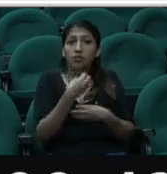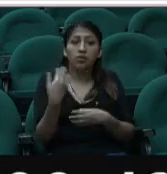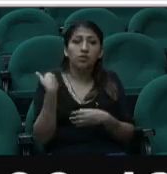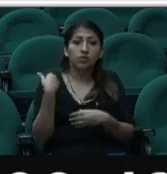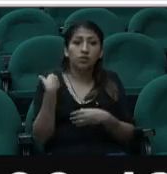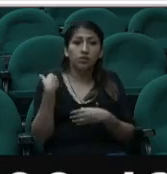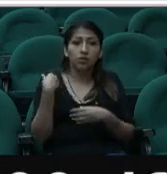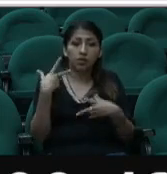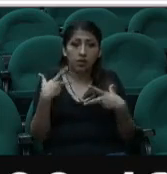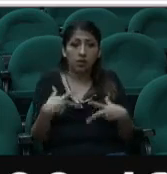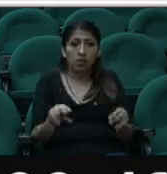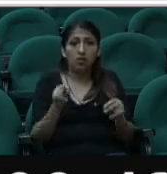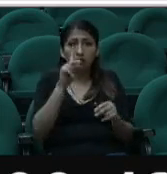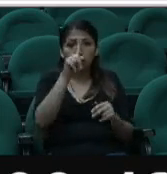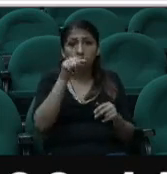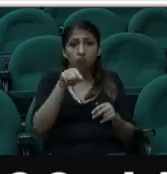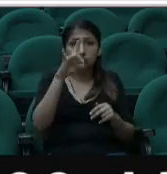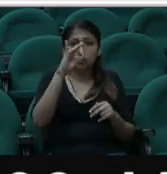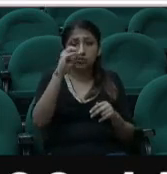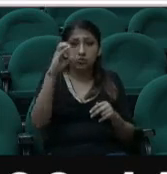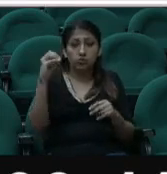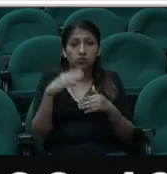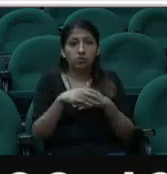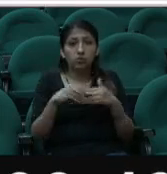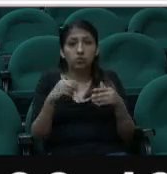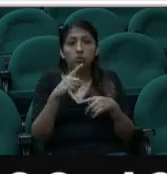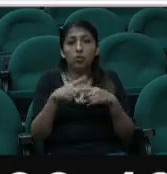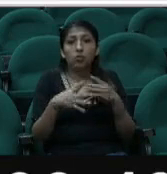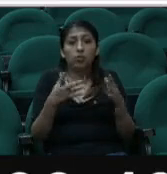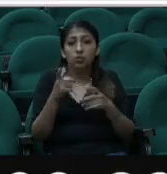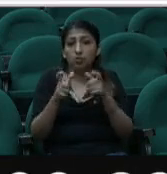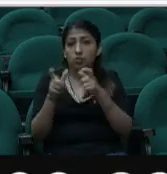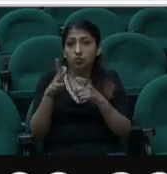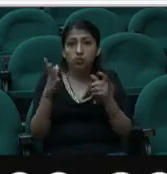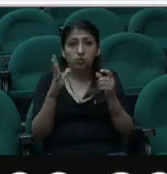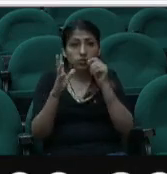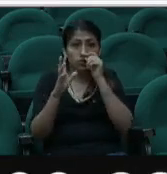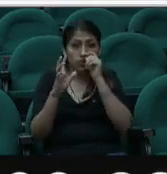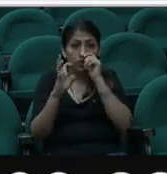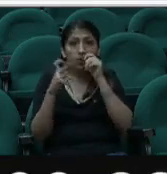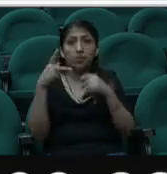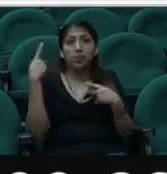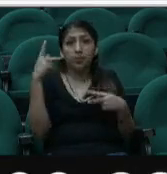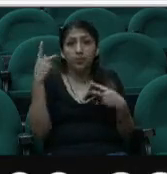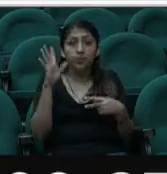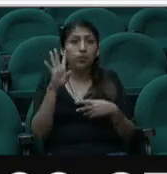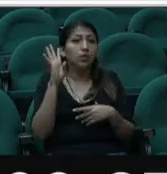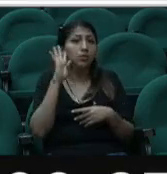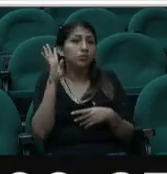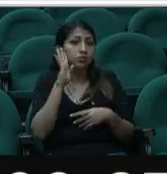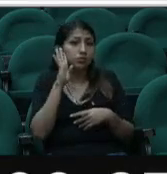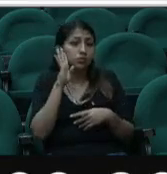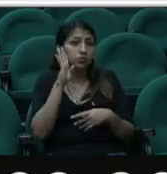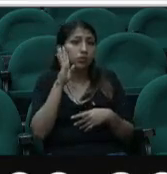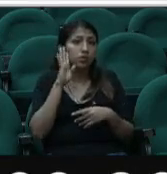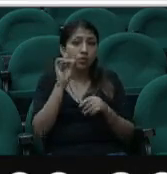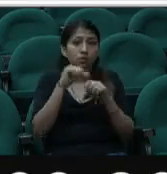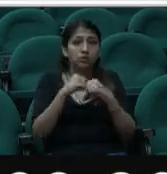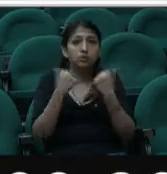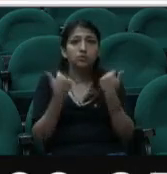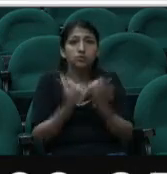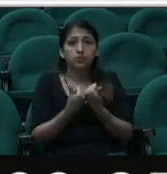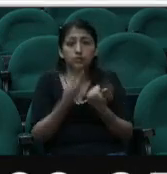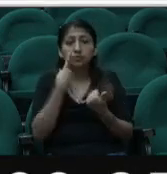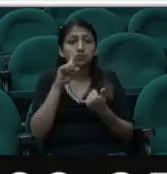tenemos actualizado el gasto de 2 mil 800 dólares cuando muchas fuerzas políticas y aquí ha sido pues común escuchar que para uno ser asambleísta